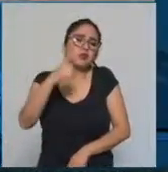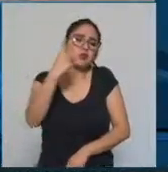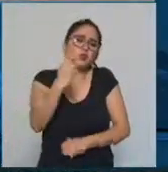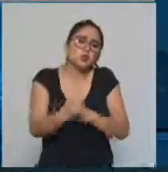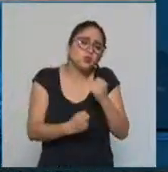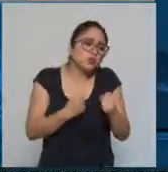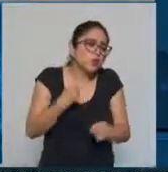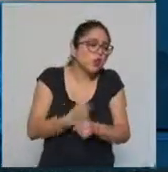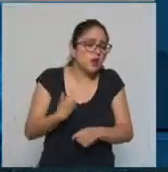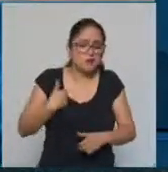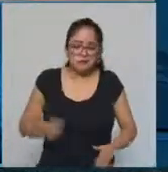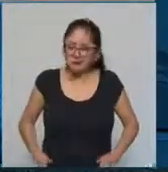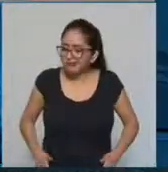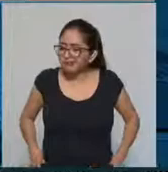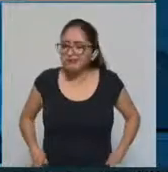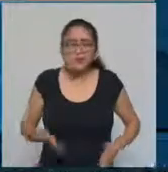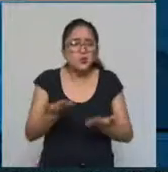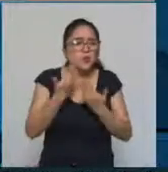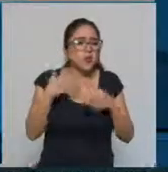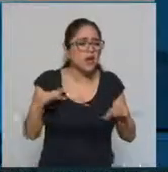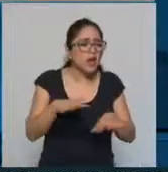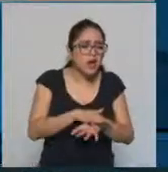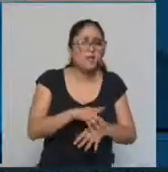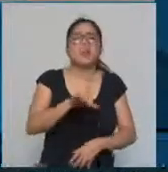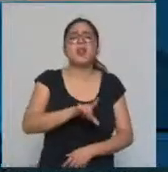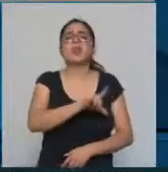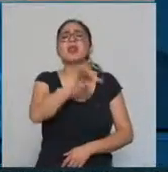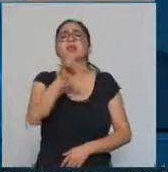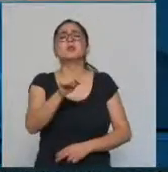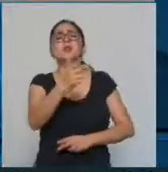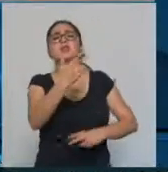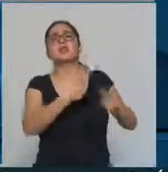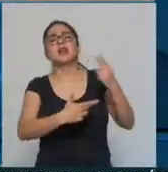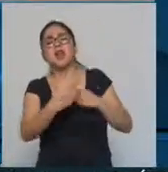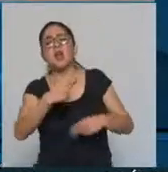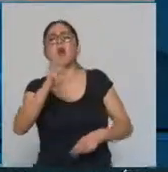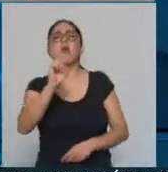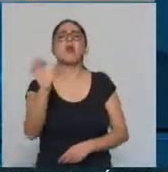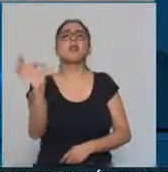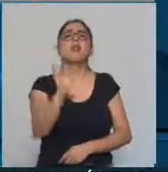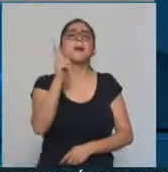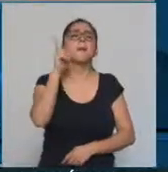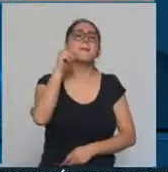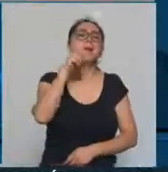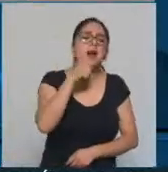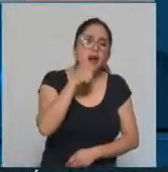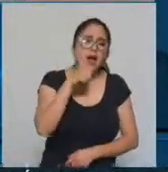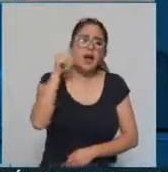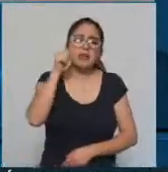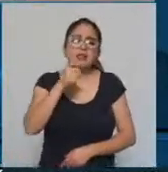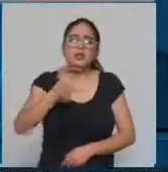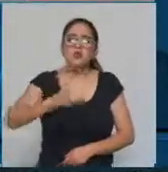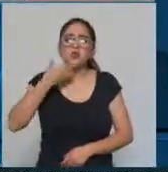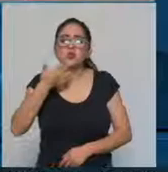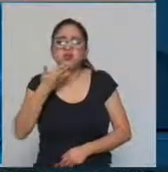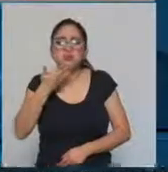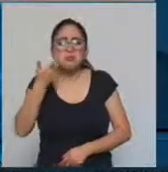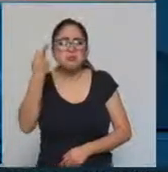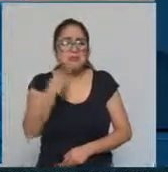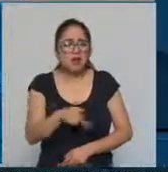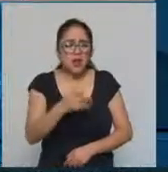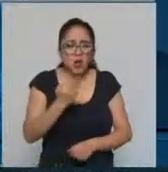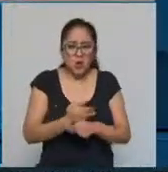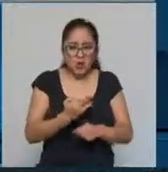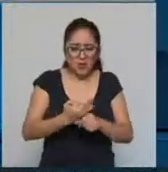no traigo cambio, al rato que pase le doy, o mañana, y así nos vamos. Claro. ¿Qué necesita la Cruz Roja en